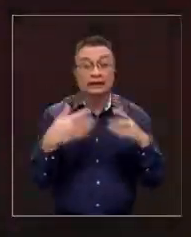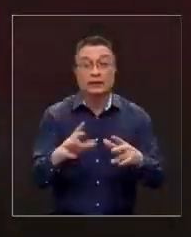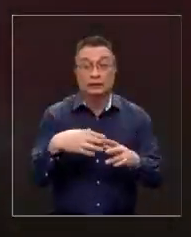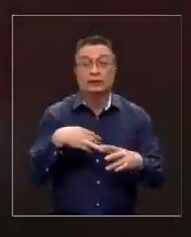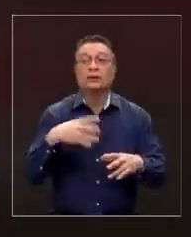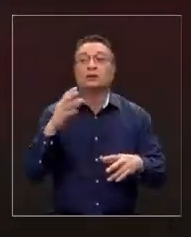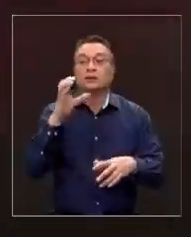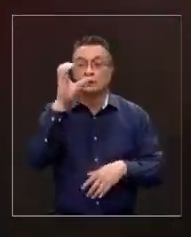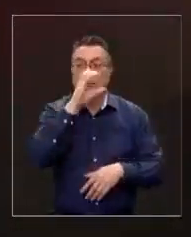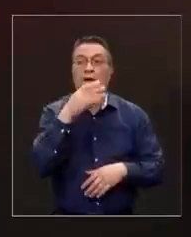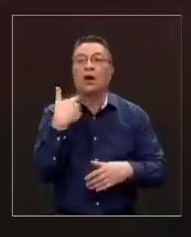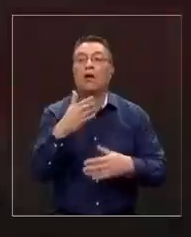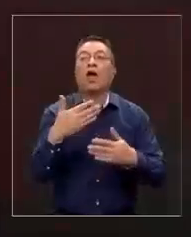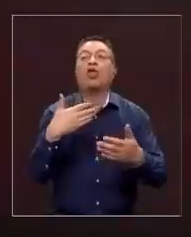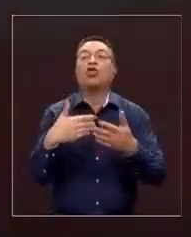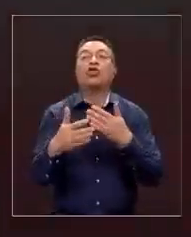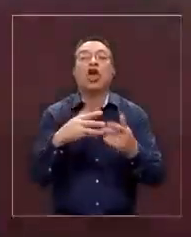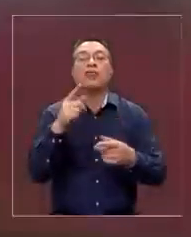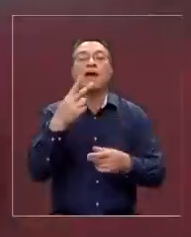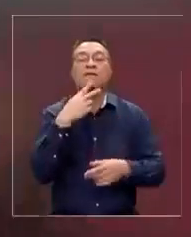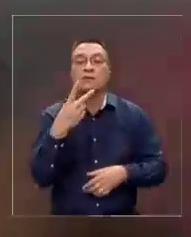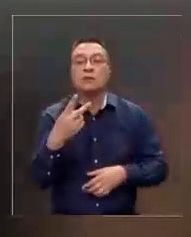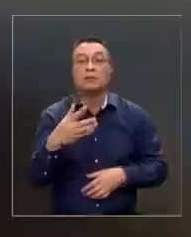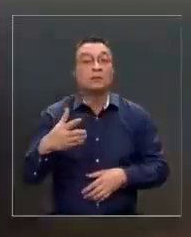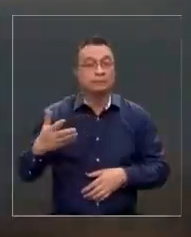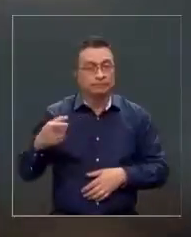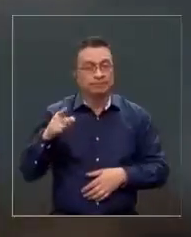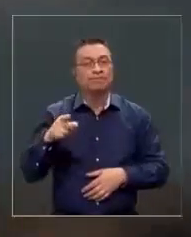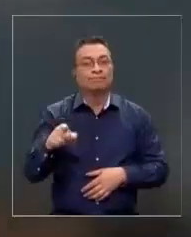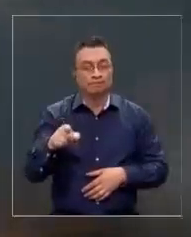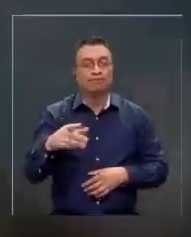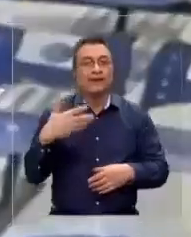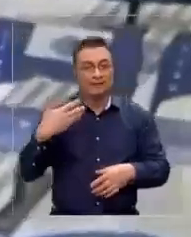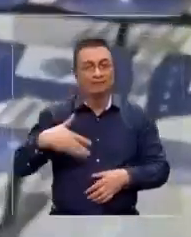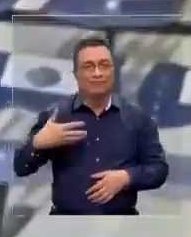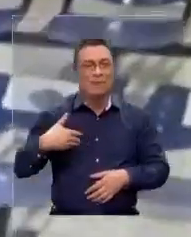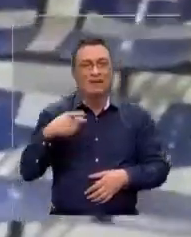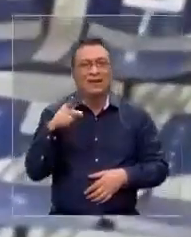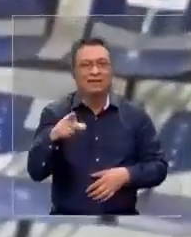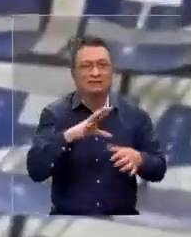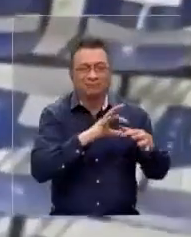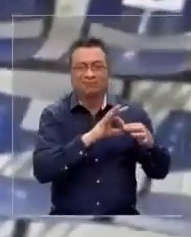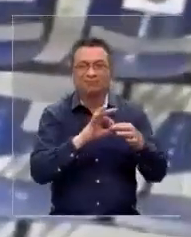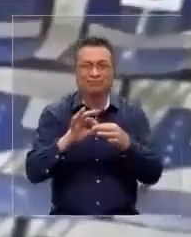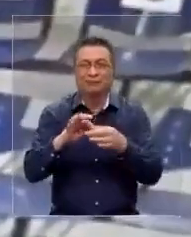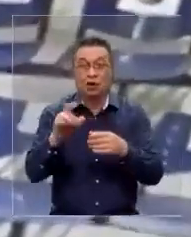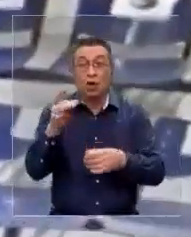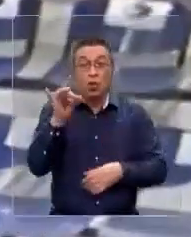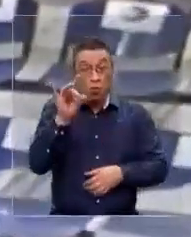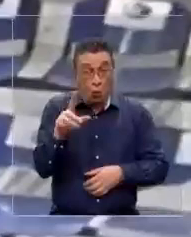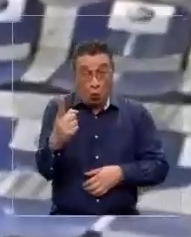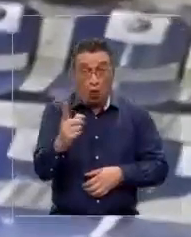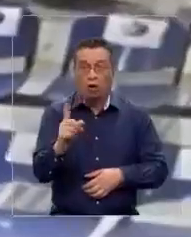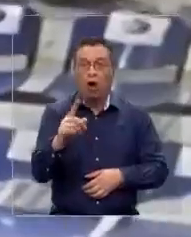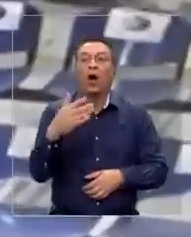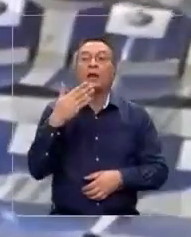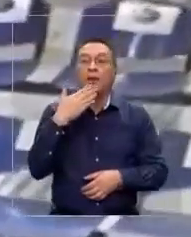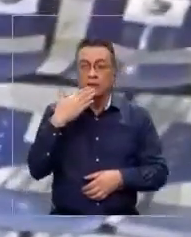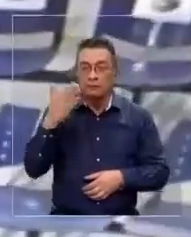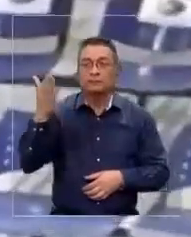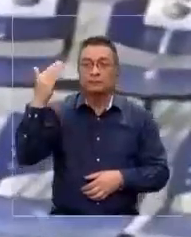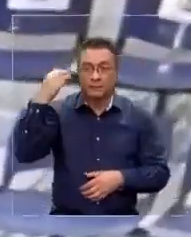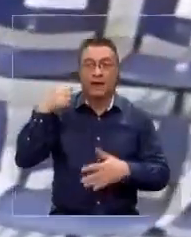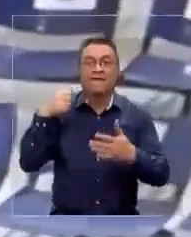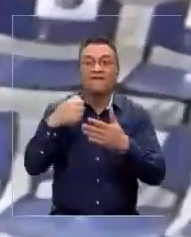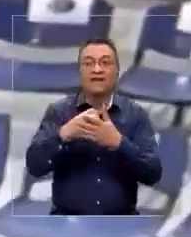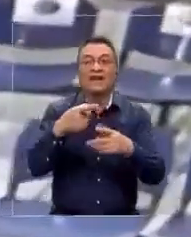con el paradero esta. Pero lamentablemente hechos como estos durante este último tiempo no son aislados. Sin ir más lejos, el